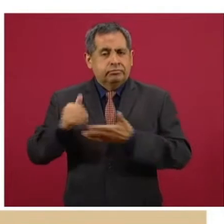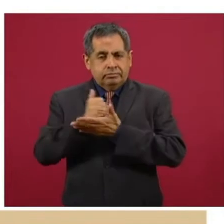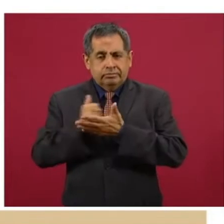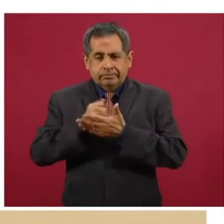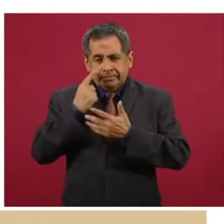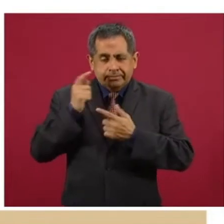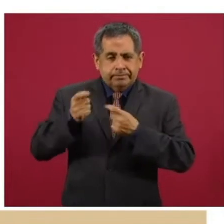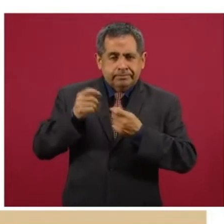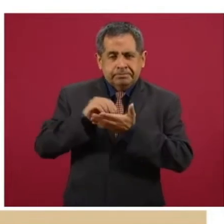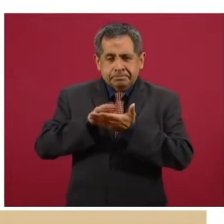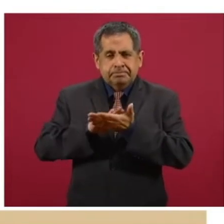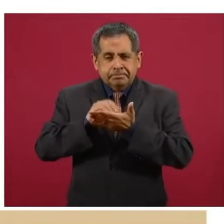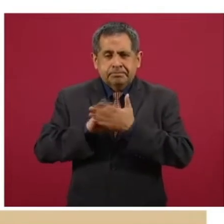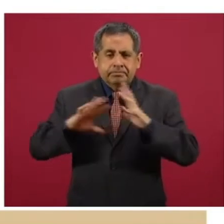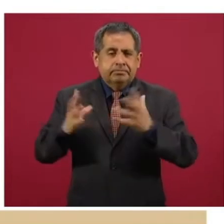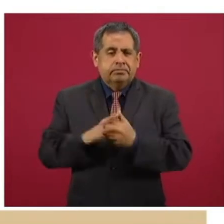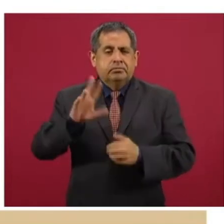estos registros de las